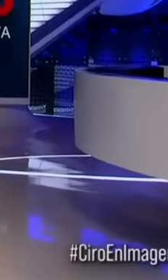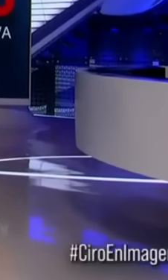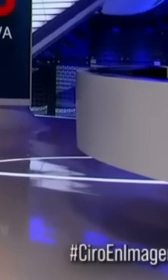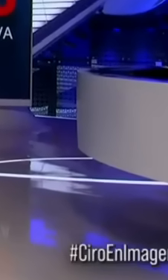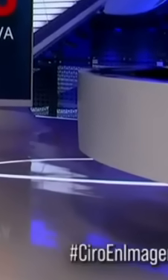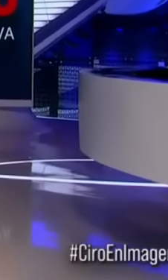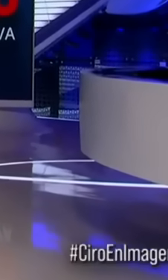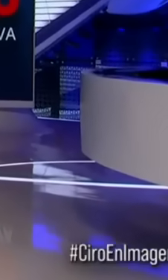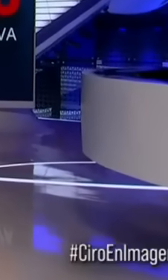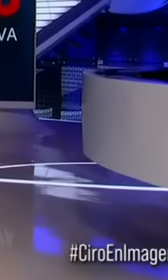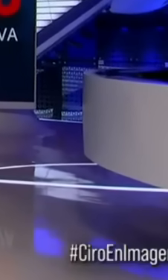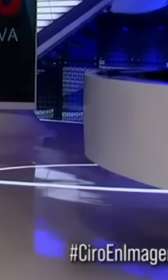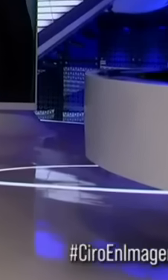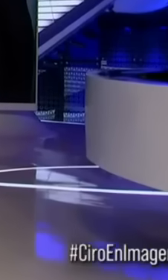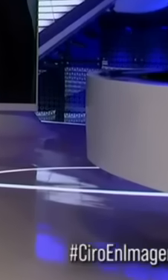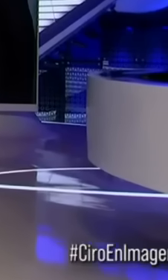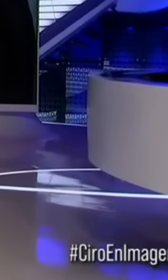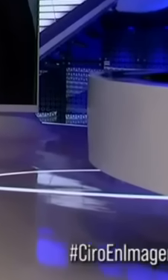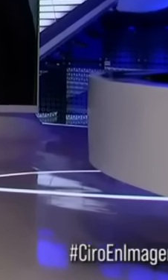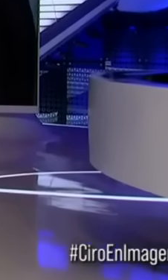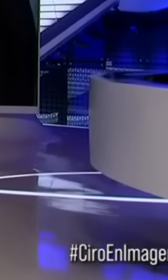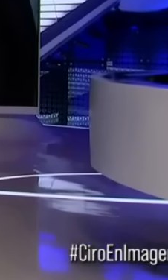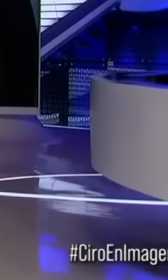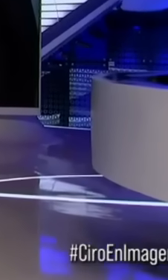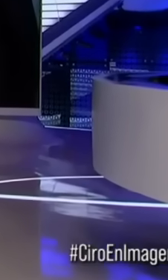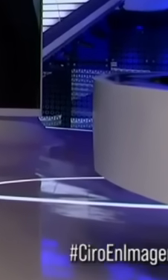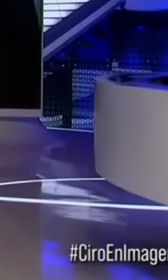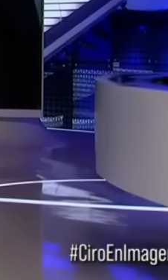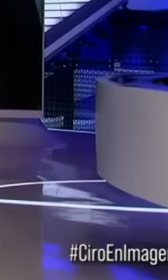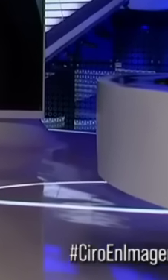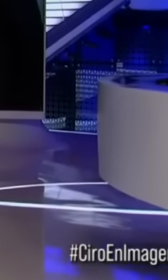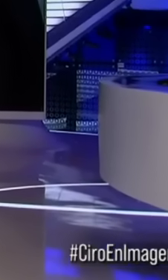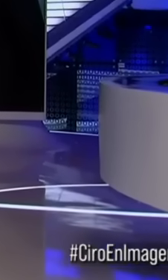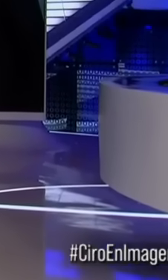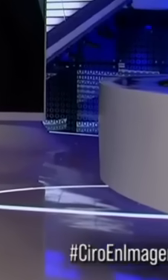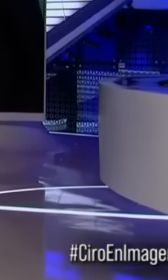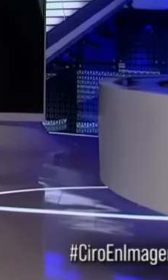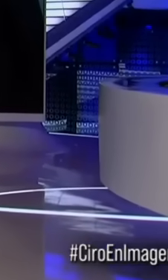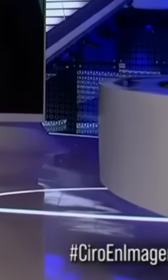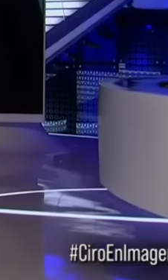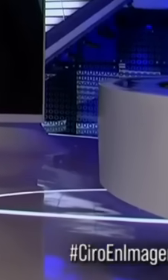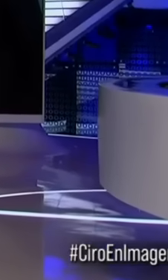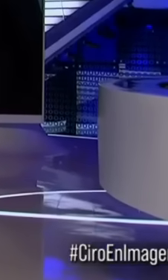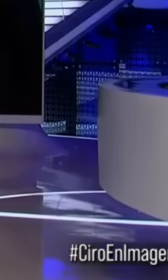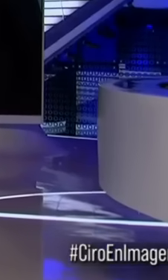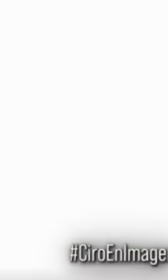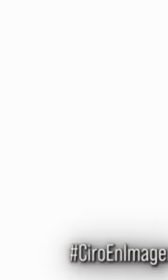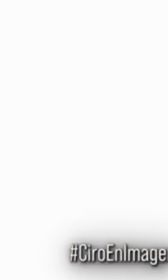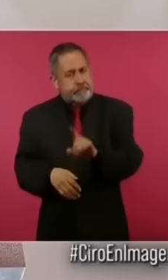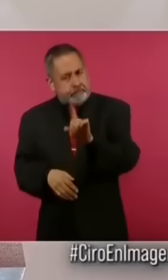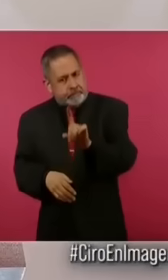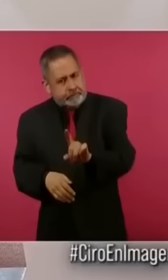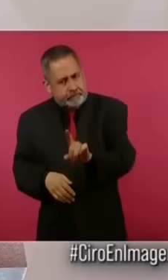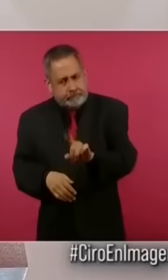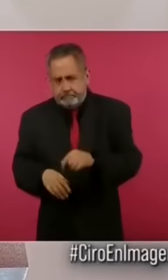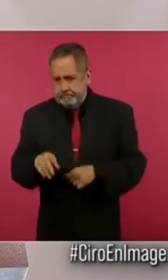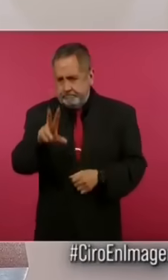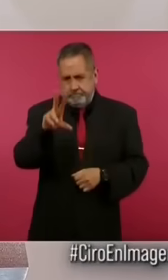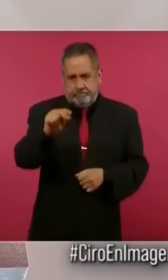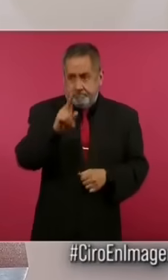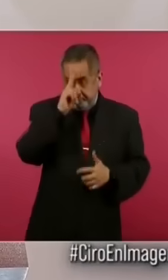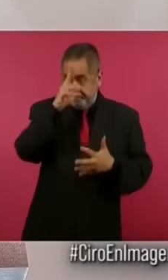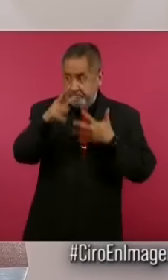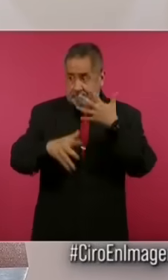Buenas noches. El presidente López Obrador diferenció los homicidios y la violencia. No hay más violencia.